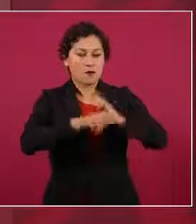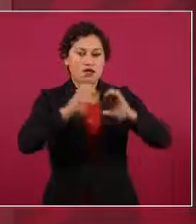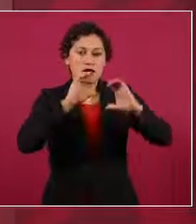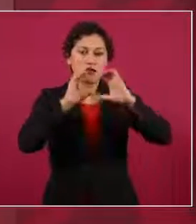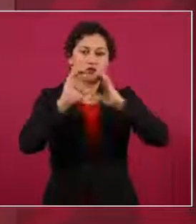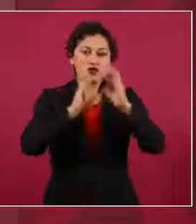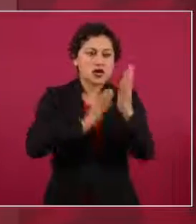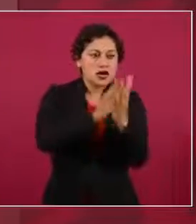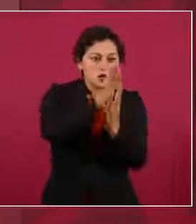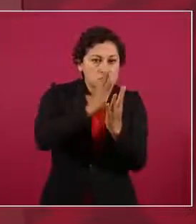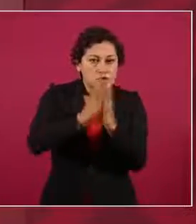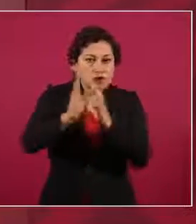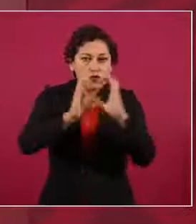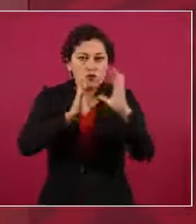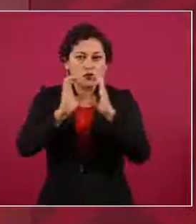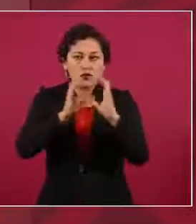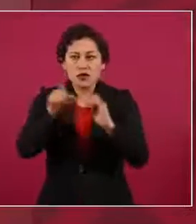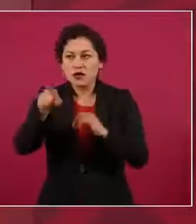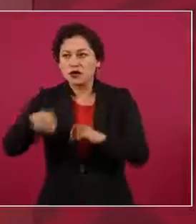de no hablar de violencia.